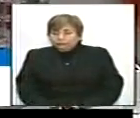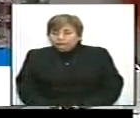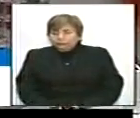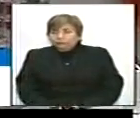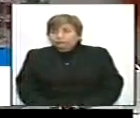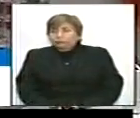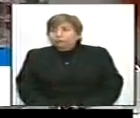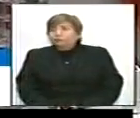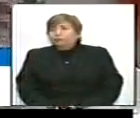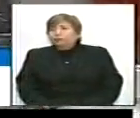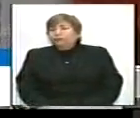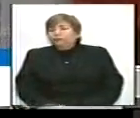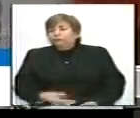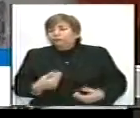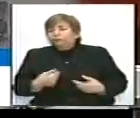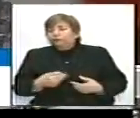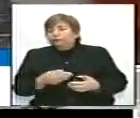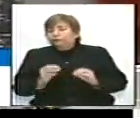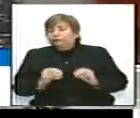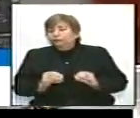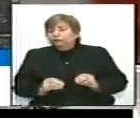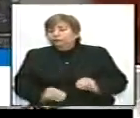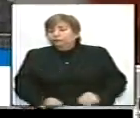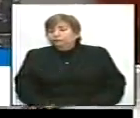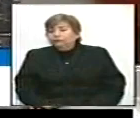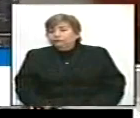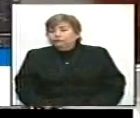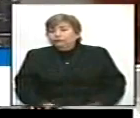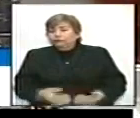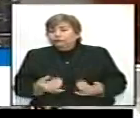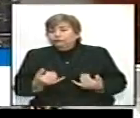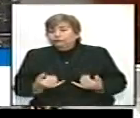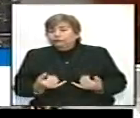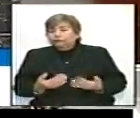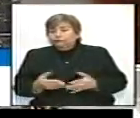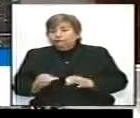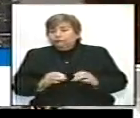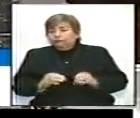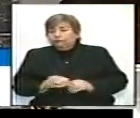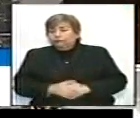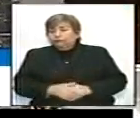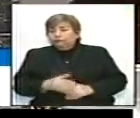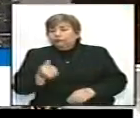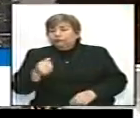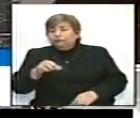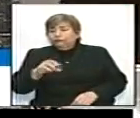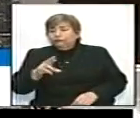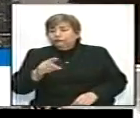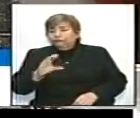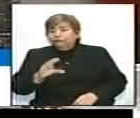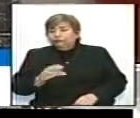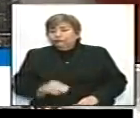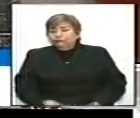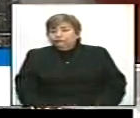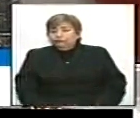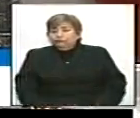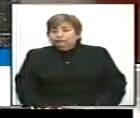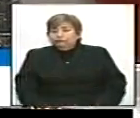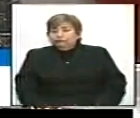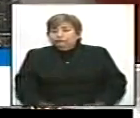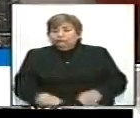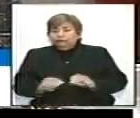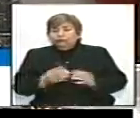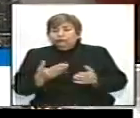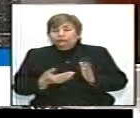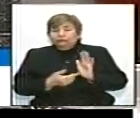del ministerio para poder atender el tema que nos presenta hoy a partir del COAR Apurímac, ¿no? Hemos traído